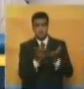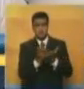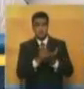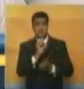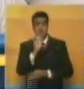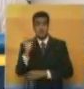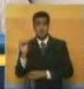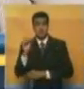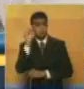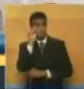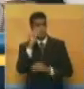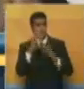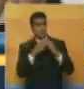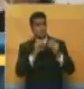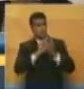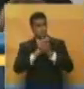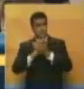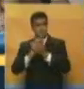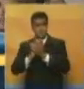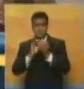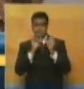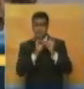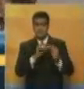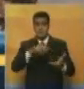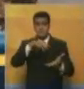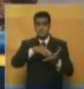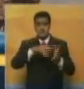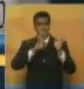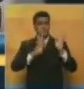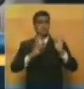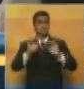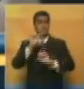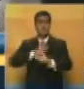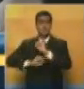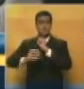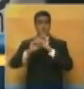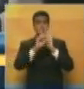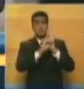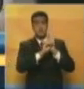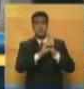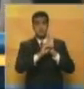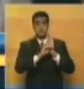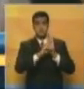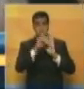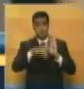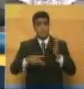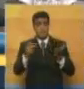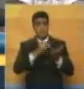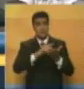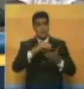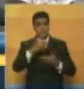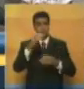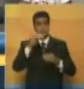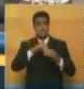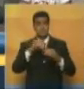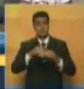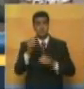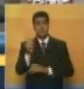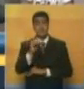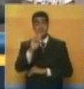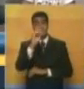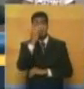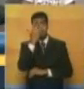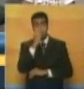Oriente venezolano hacen un llamado a sus compañeros para que se mantengan en pie de lucha por la defensa de sus derechos y participen en las próximas elecciones del 10 de